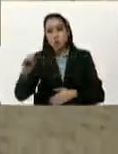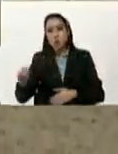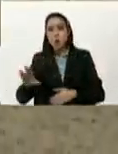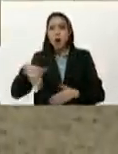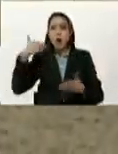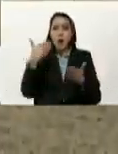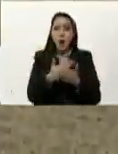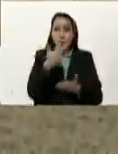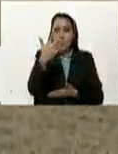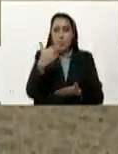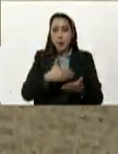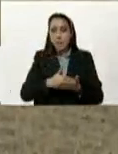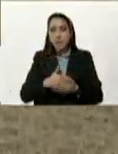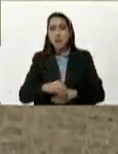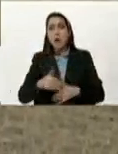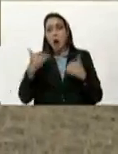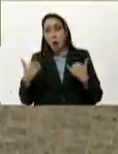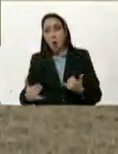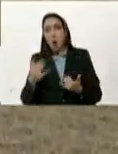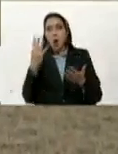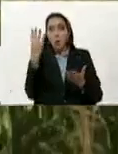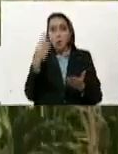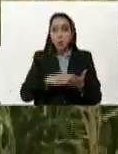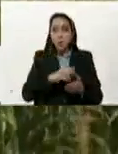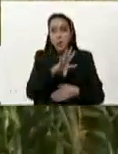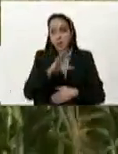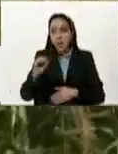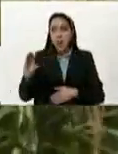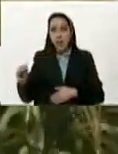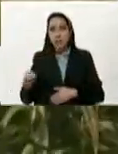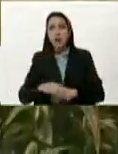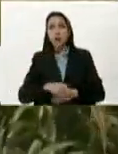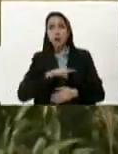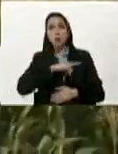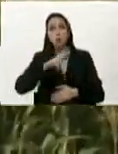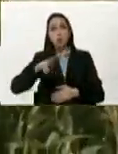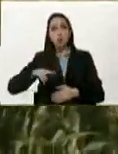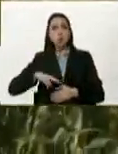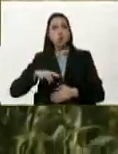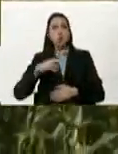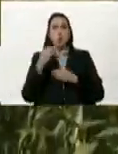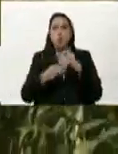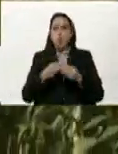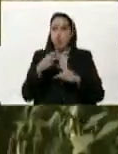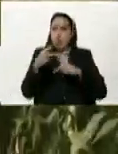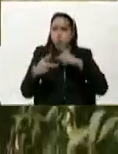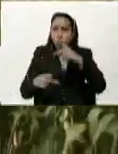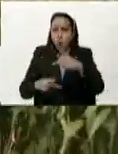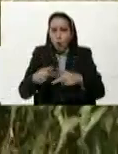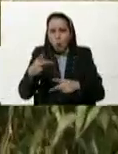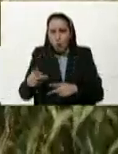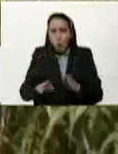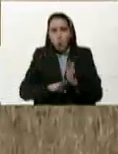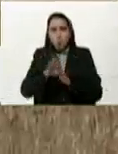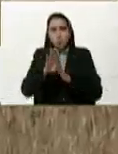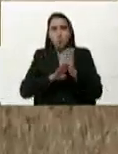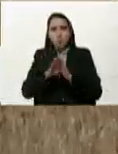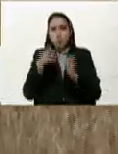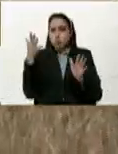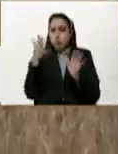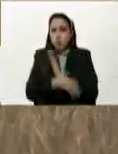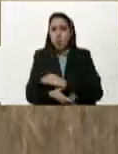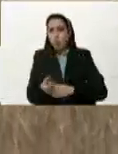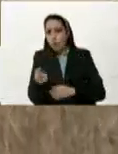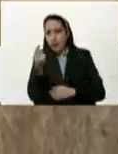ahorita estamos con 4500 hemos estado con un proceso de desarrollo de lo que es una